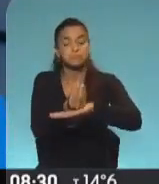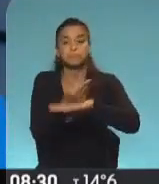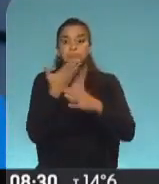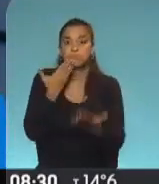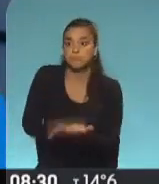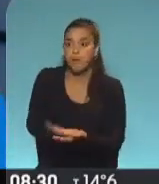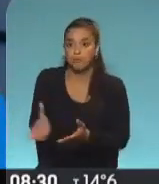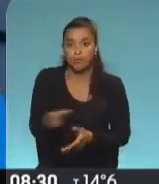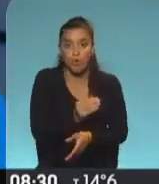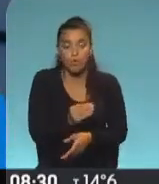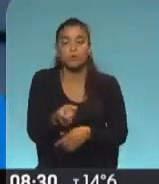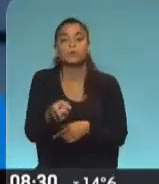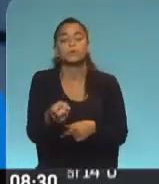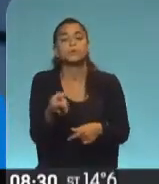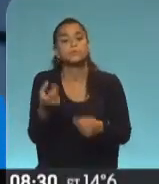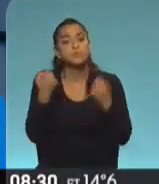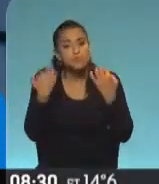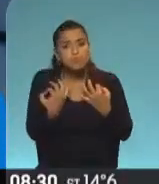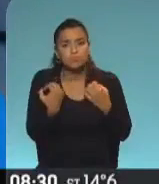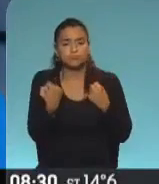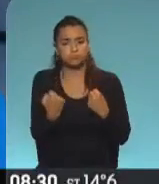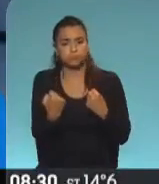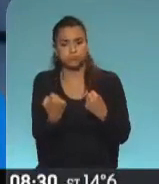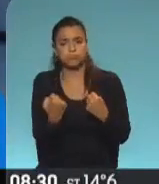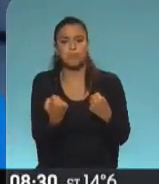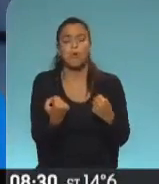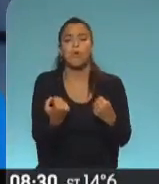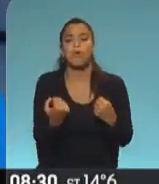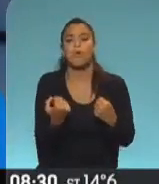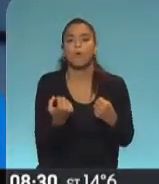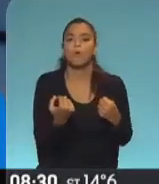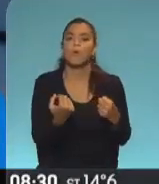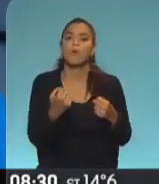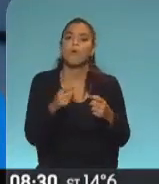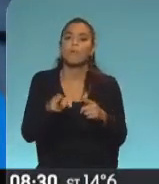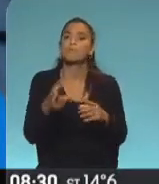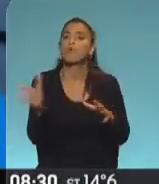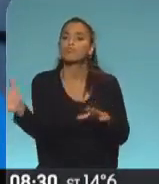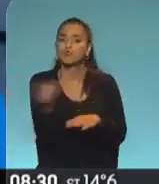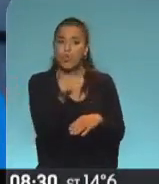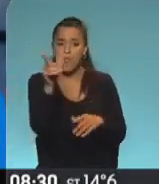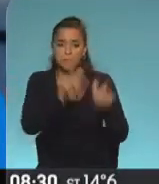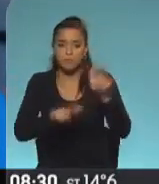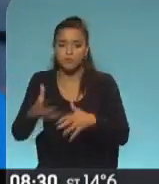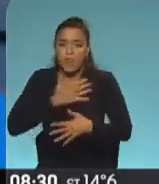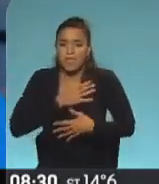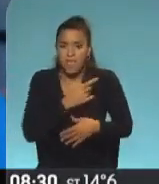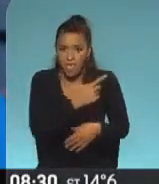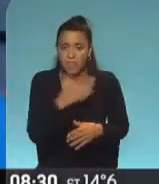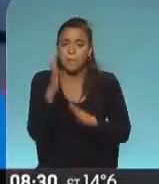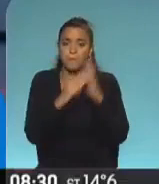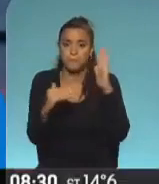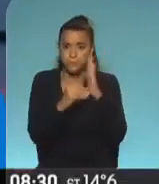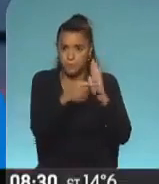y consiguió un liderazgo muy carismático y muy querido por la población neozelandesa, que